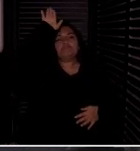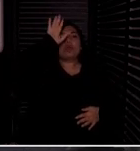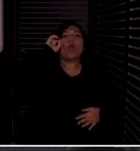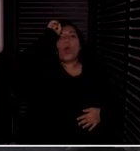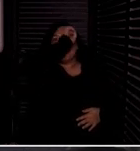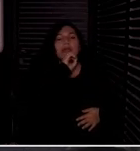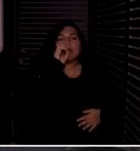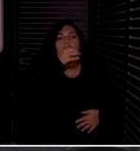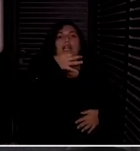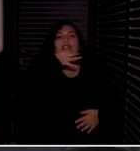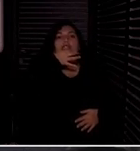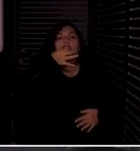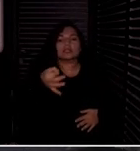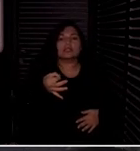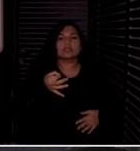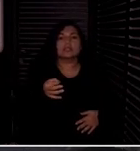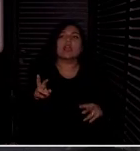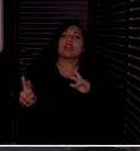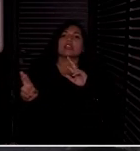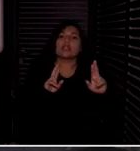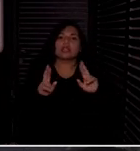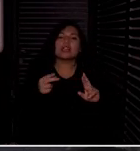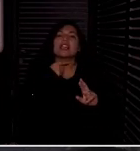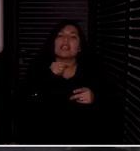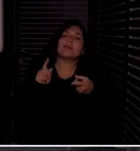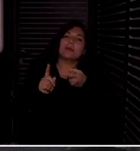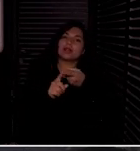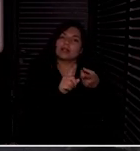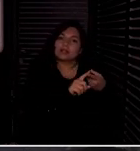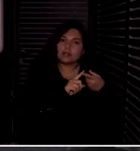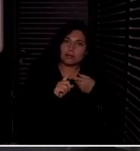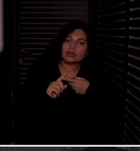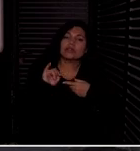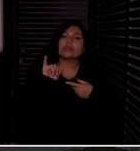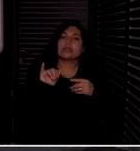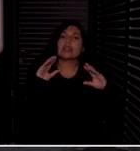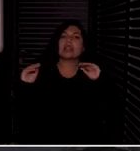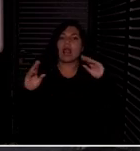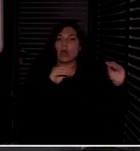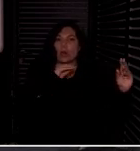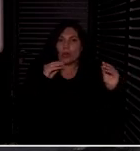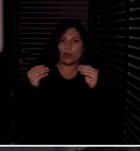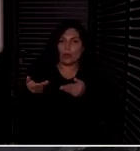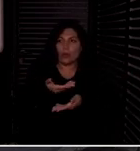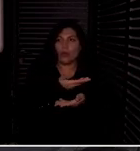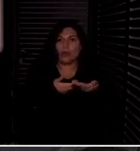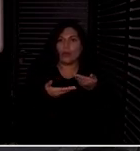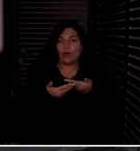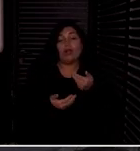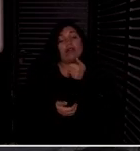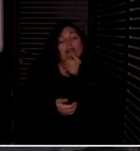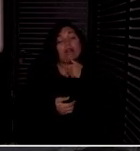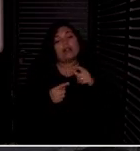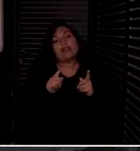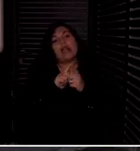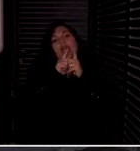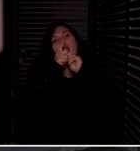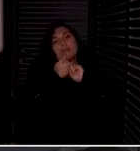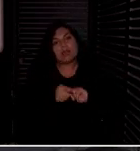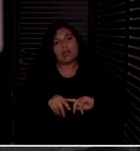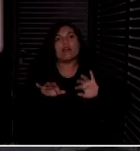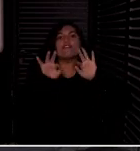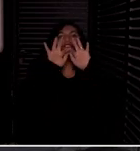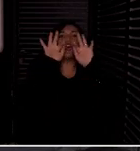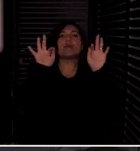quiere interacción, participación y diálogo. Y esto implica cambiar los formatos. Los